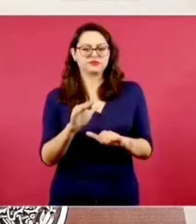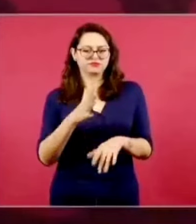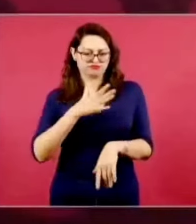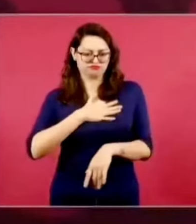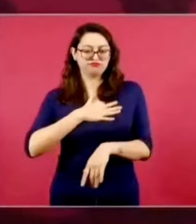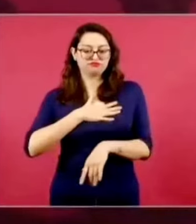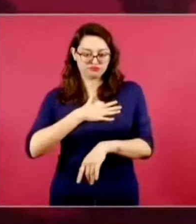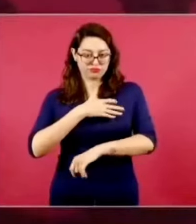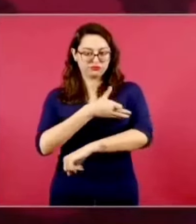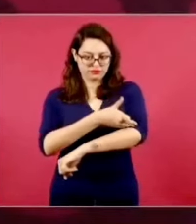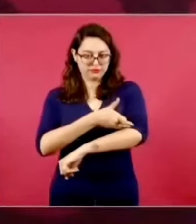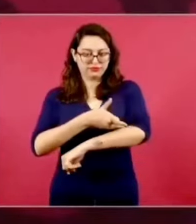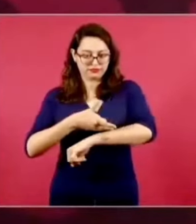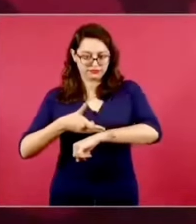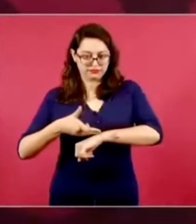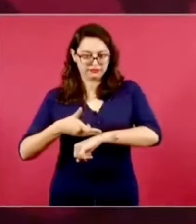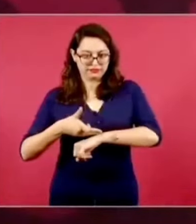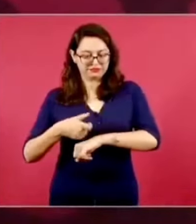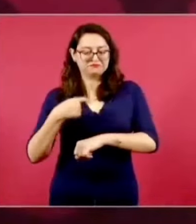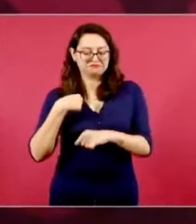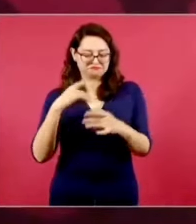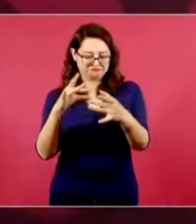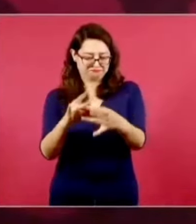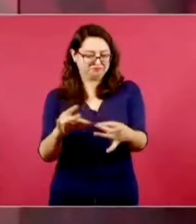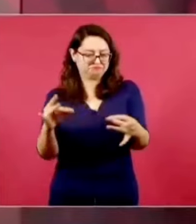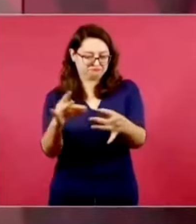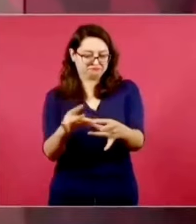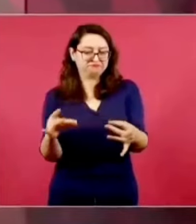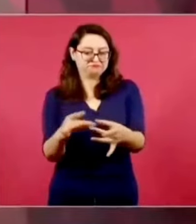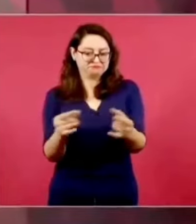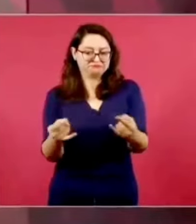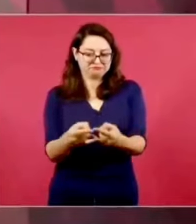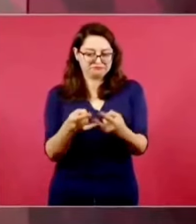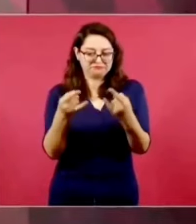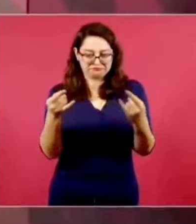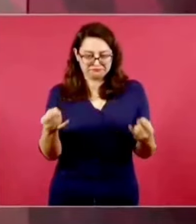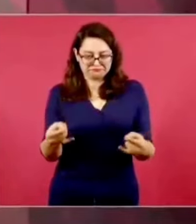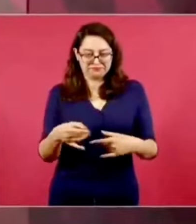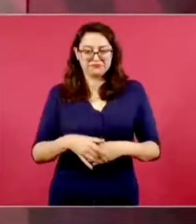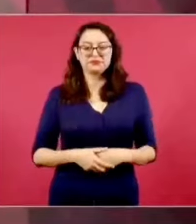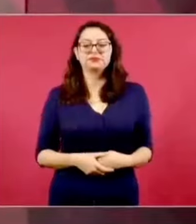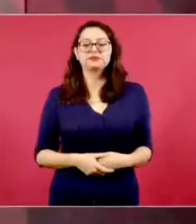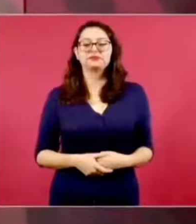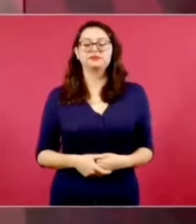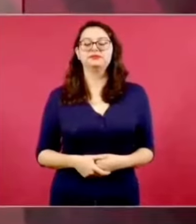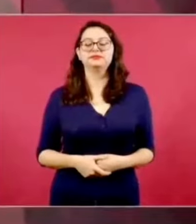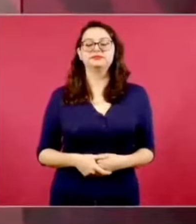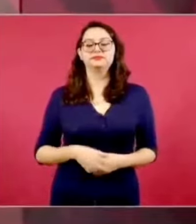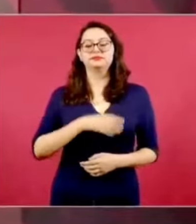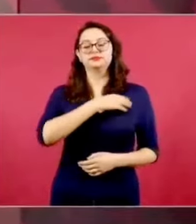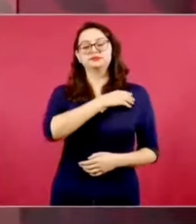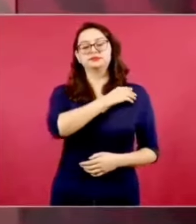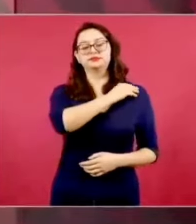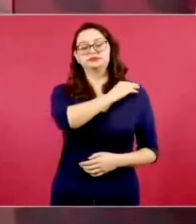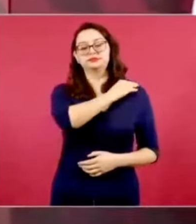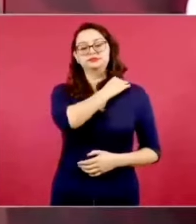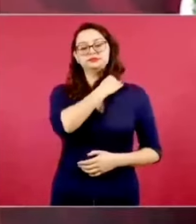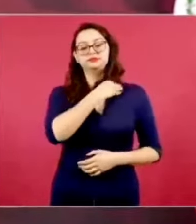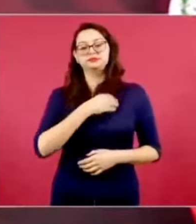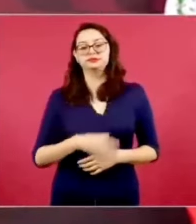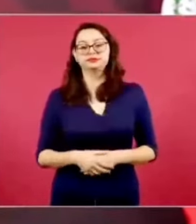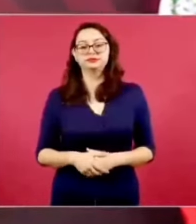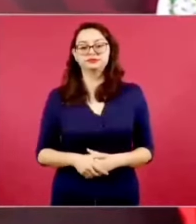familia se las voy a contar este pues como